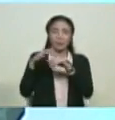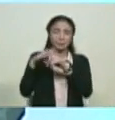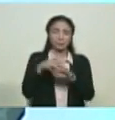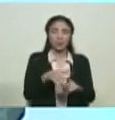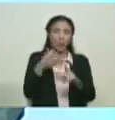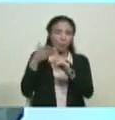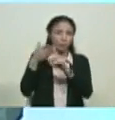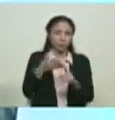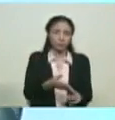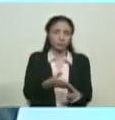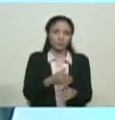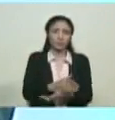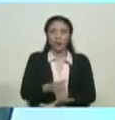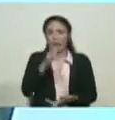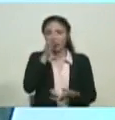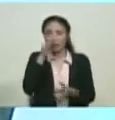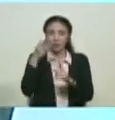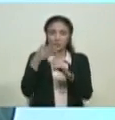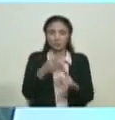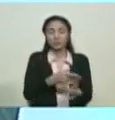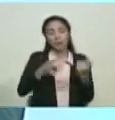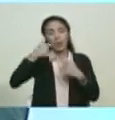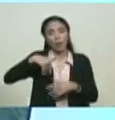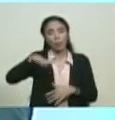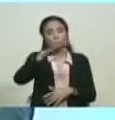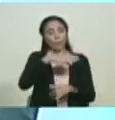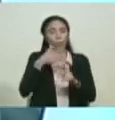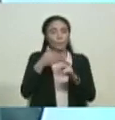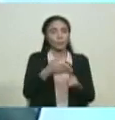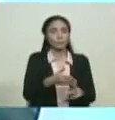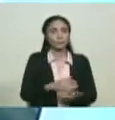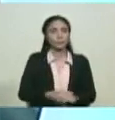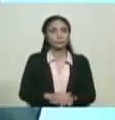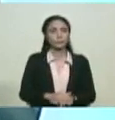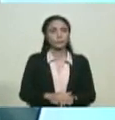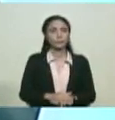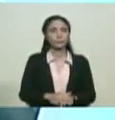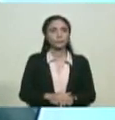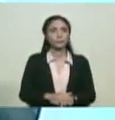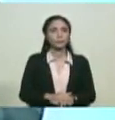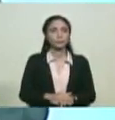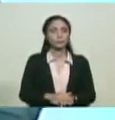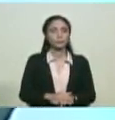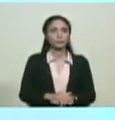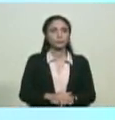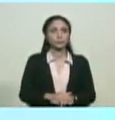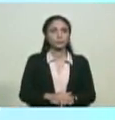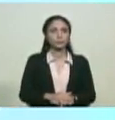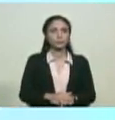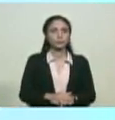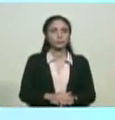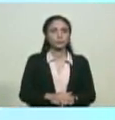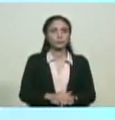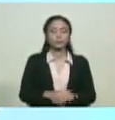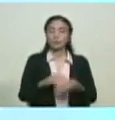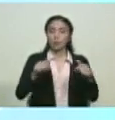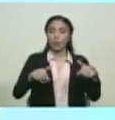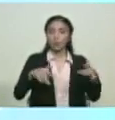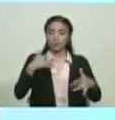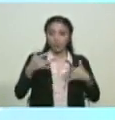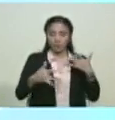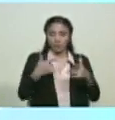y para someterlo así que en medio de esta jornada hoy